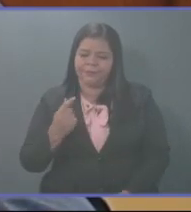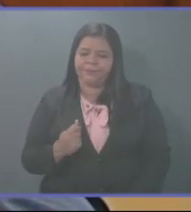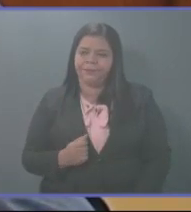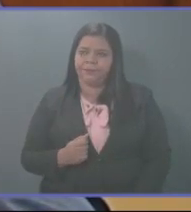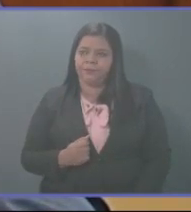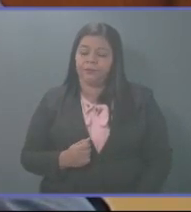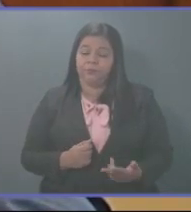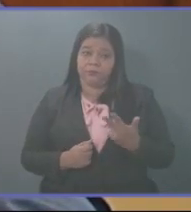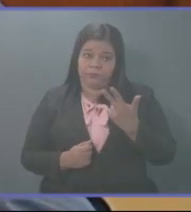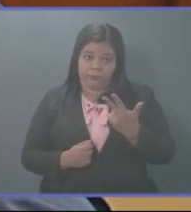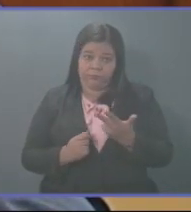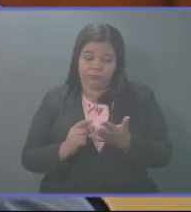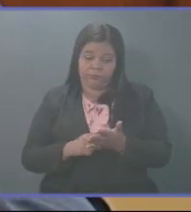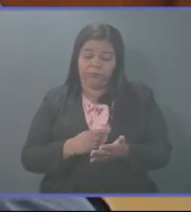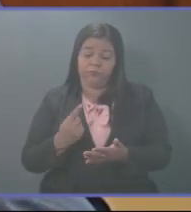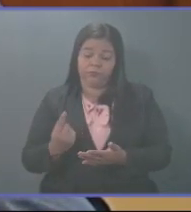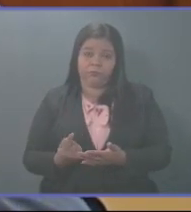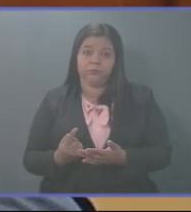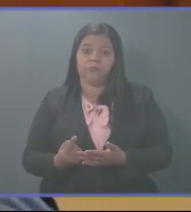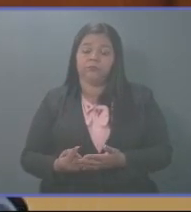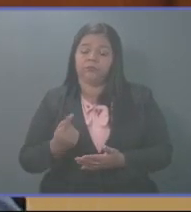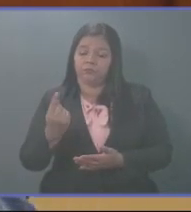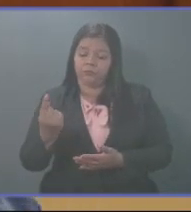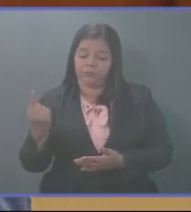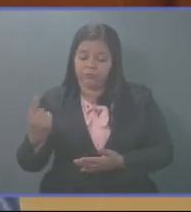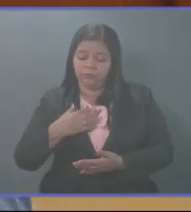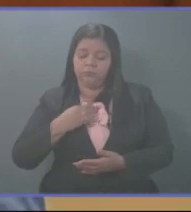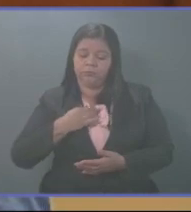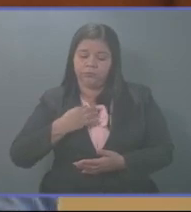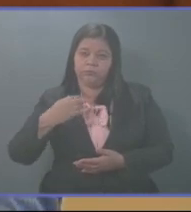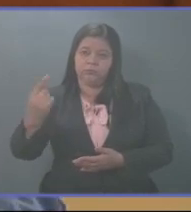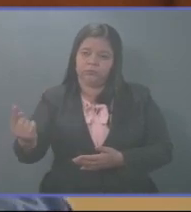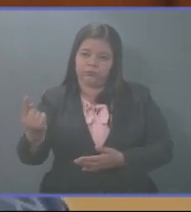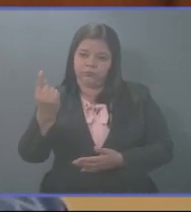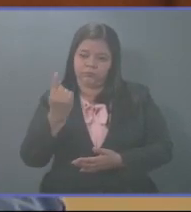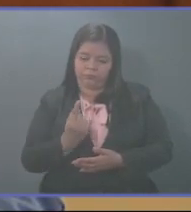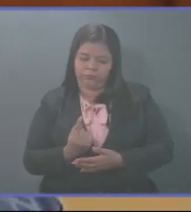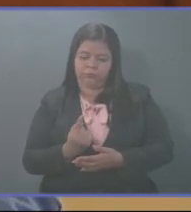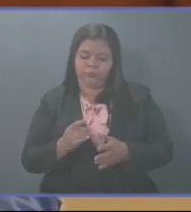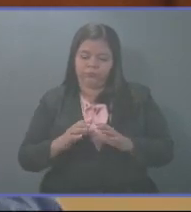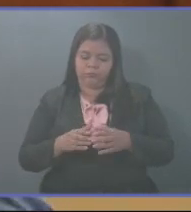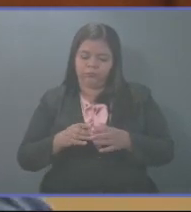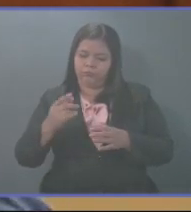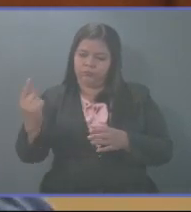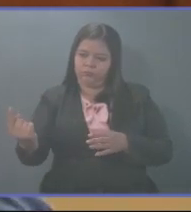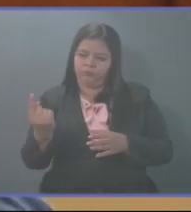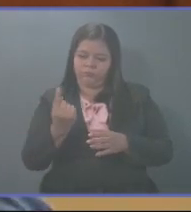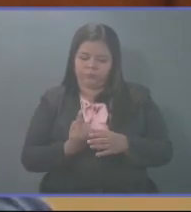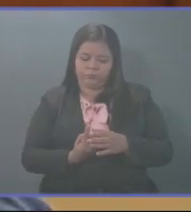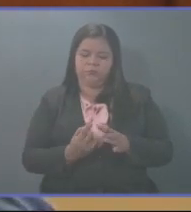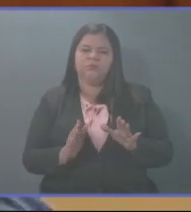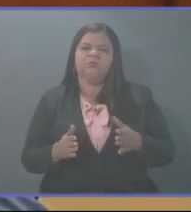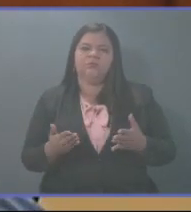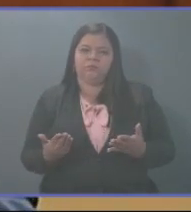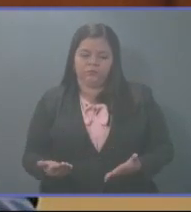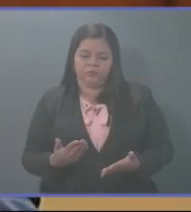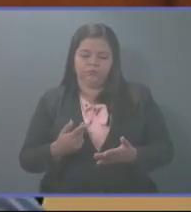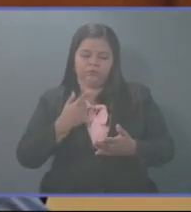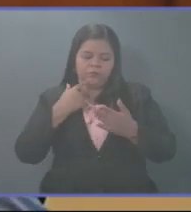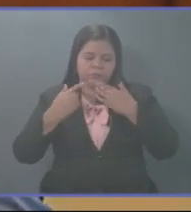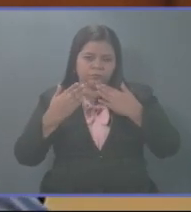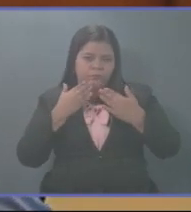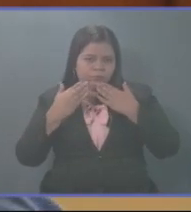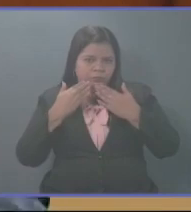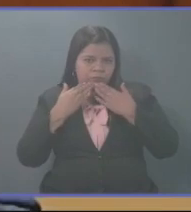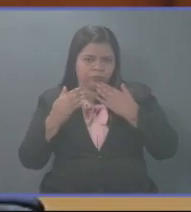En 3 de ellas recibió invitados que solicitaron audiencia para hablar sobre el proyecto de ley.